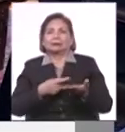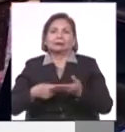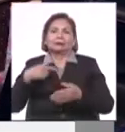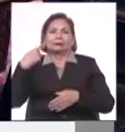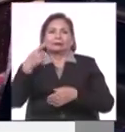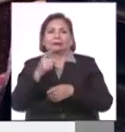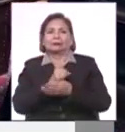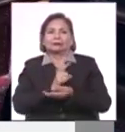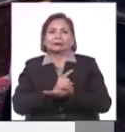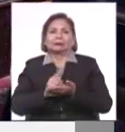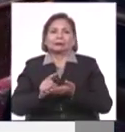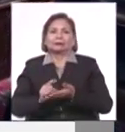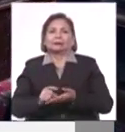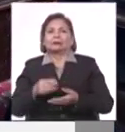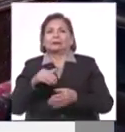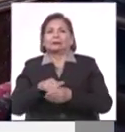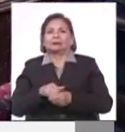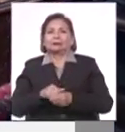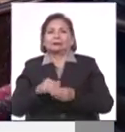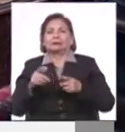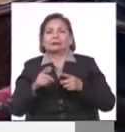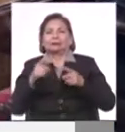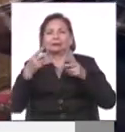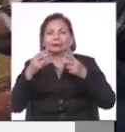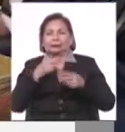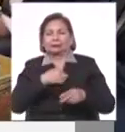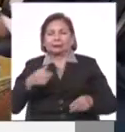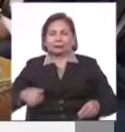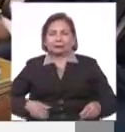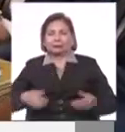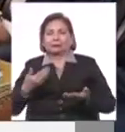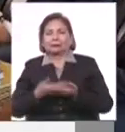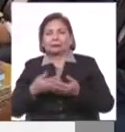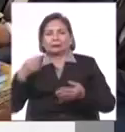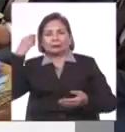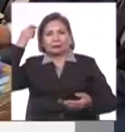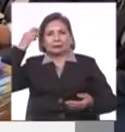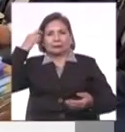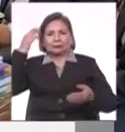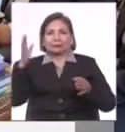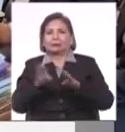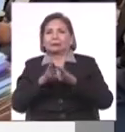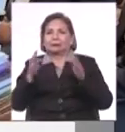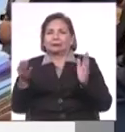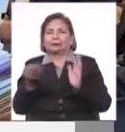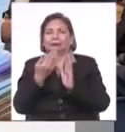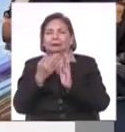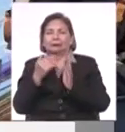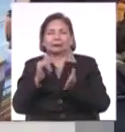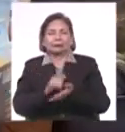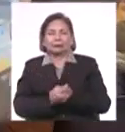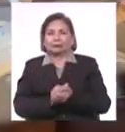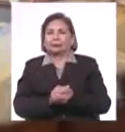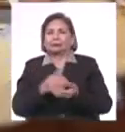próximas semanas en el Congreso. El titular del Parlamento, a través de su política de puertas abiertas,